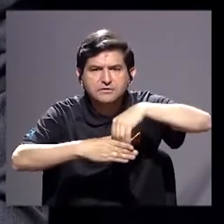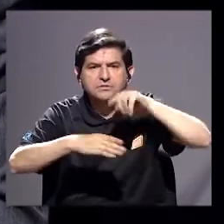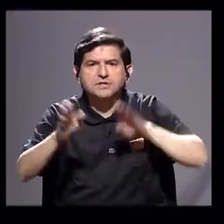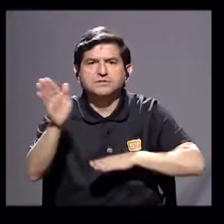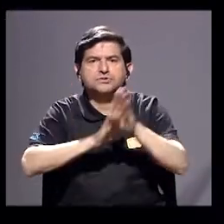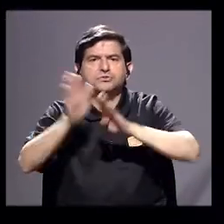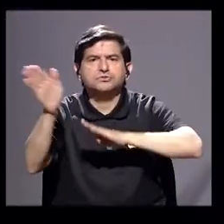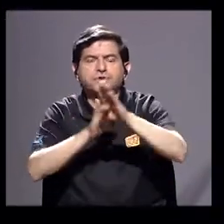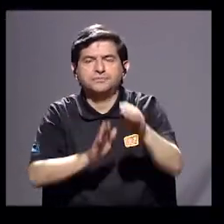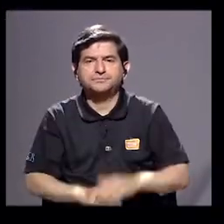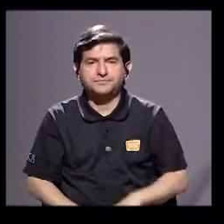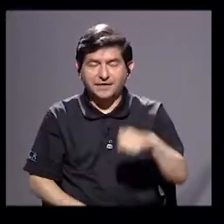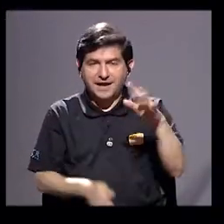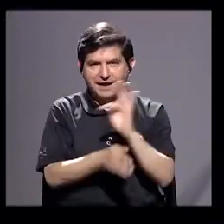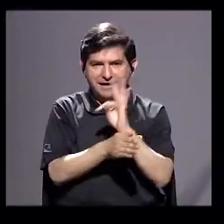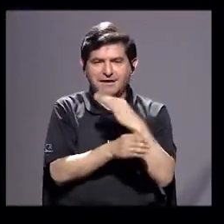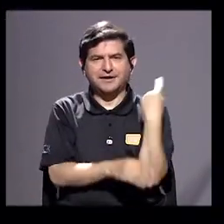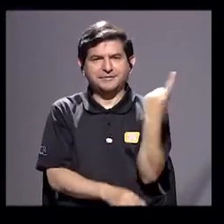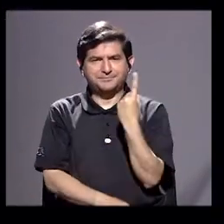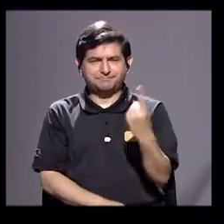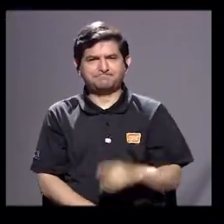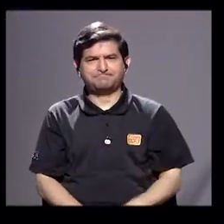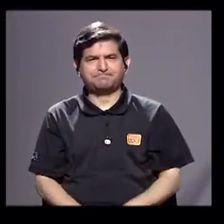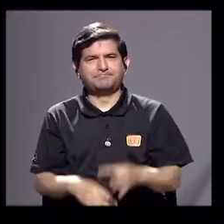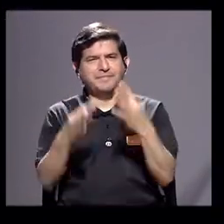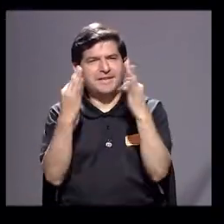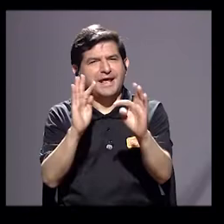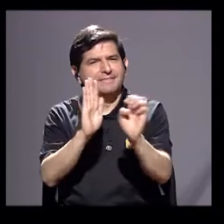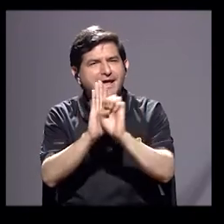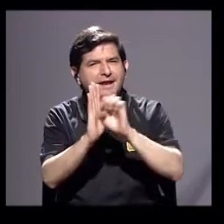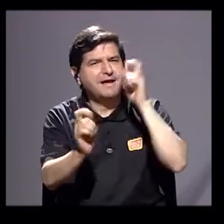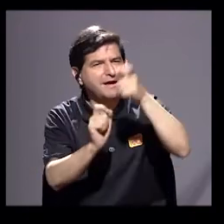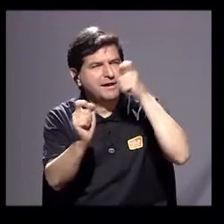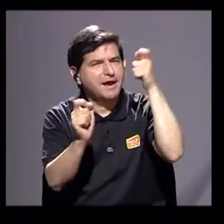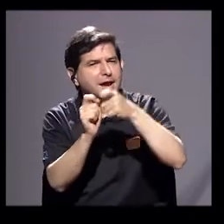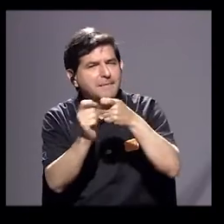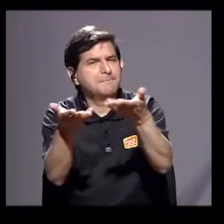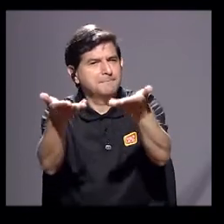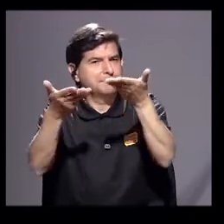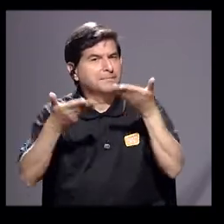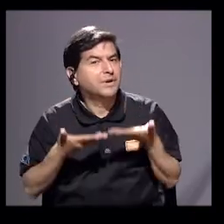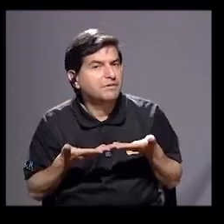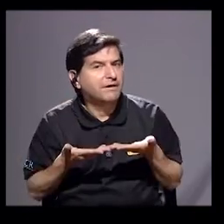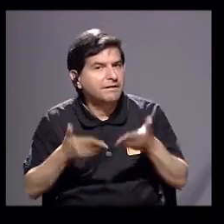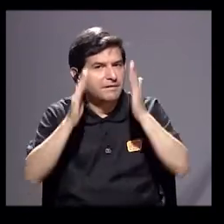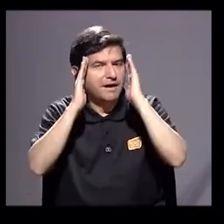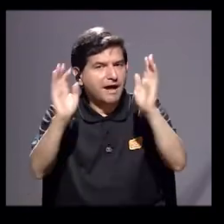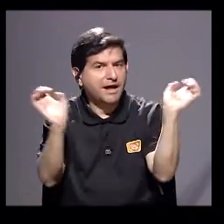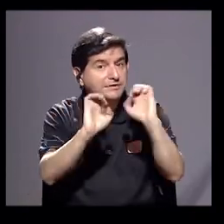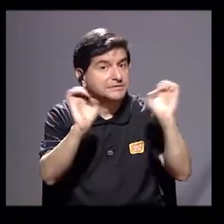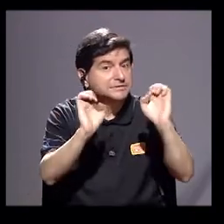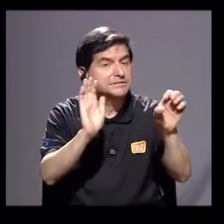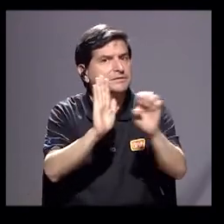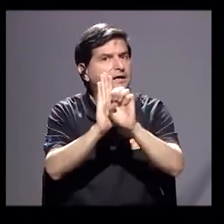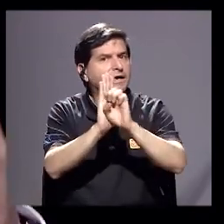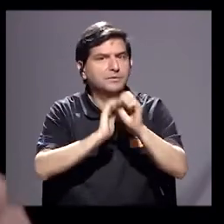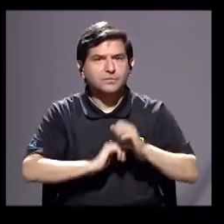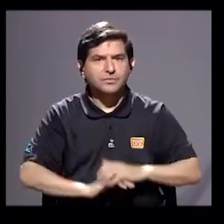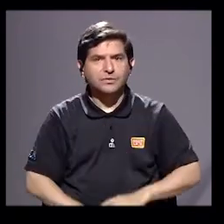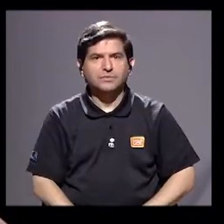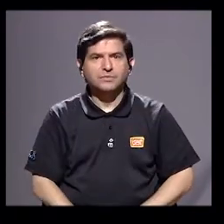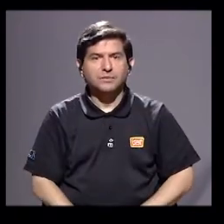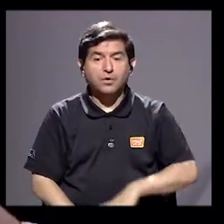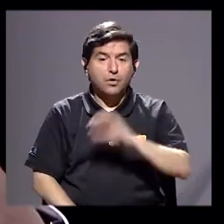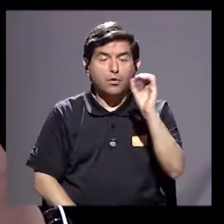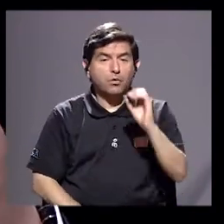como estamos en televisión siempre si puede darnos como ejemplos puntuales cuando se atiende esa emergencia por ejemplo o